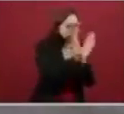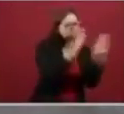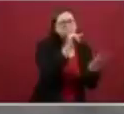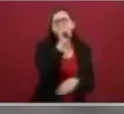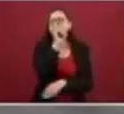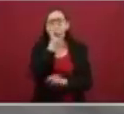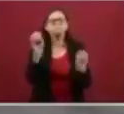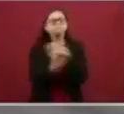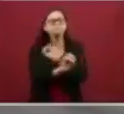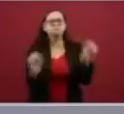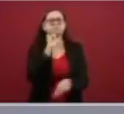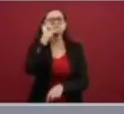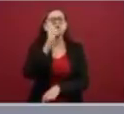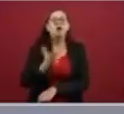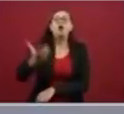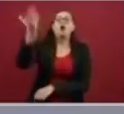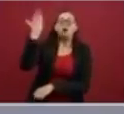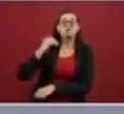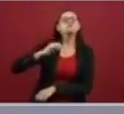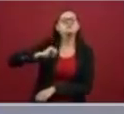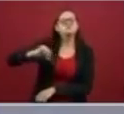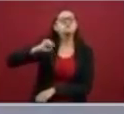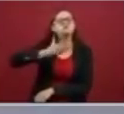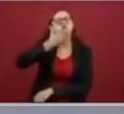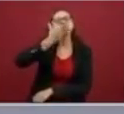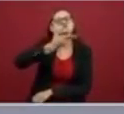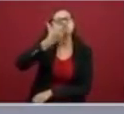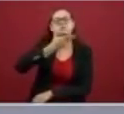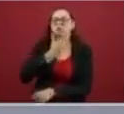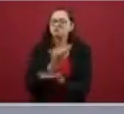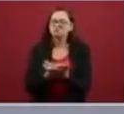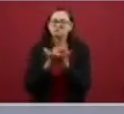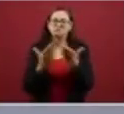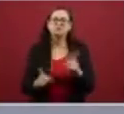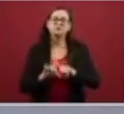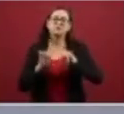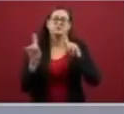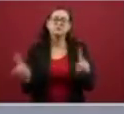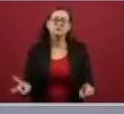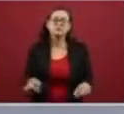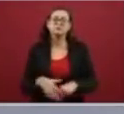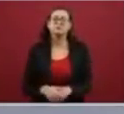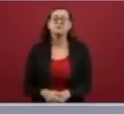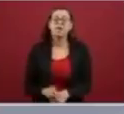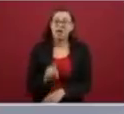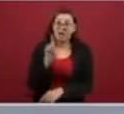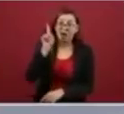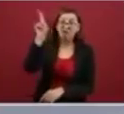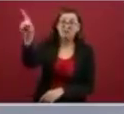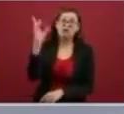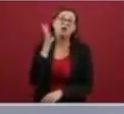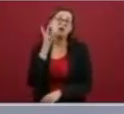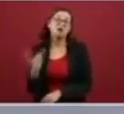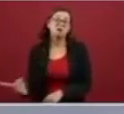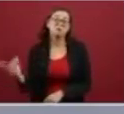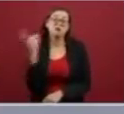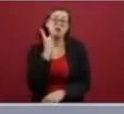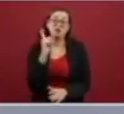aprobó en la Cámara de Diputados la ley de